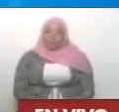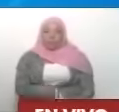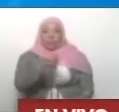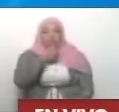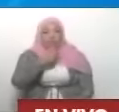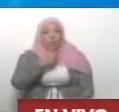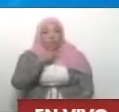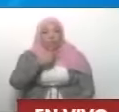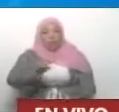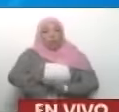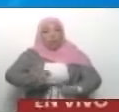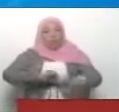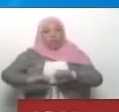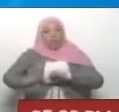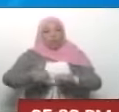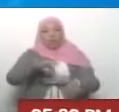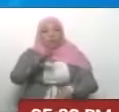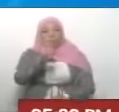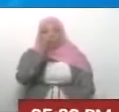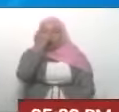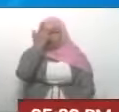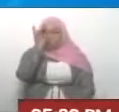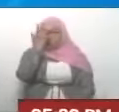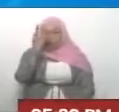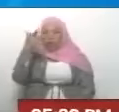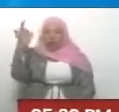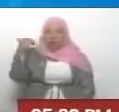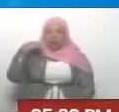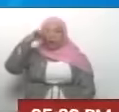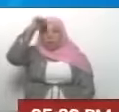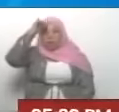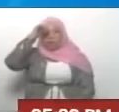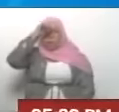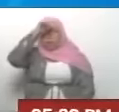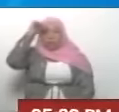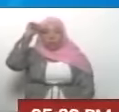grandioso fue la movilización del 4 de febrero, ayer domingo.